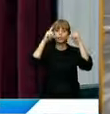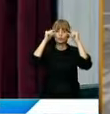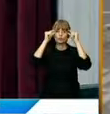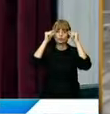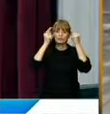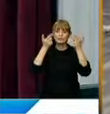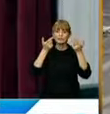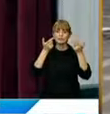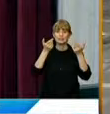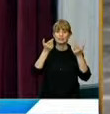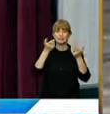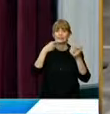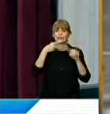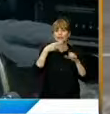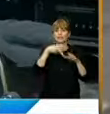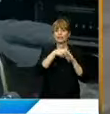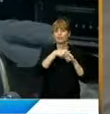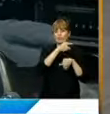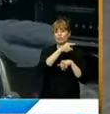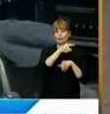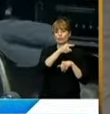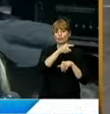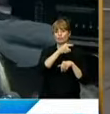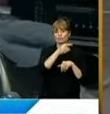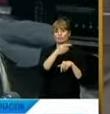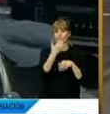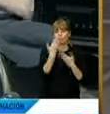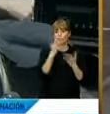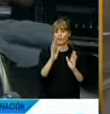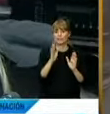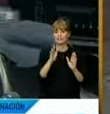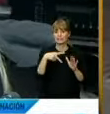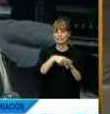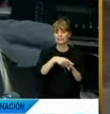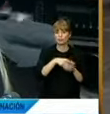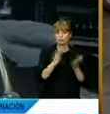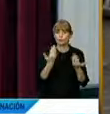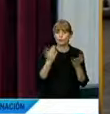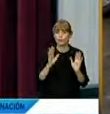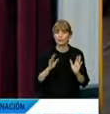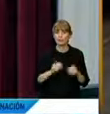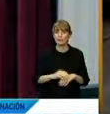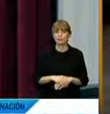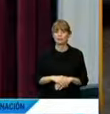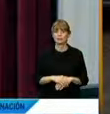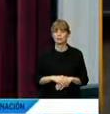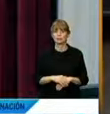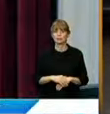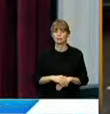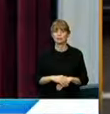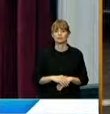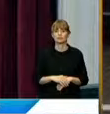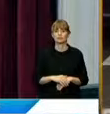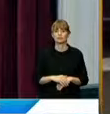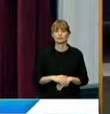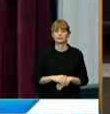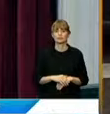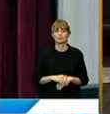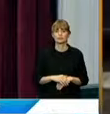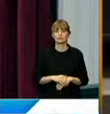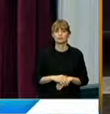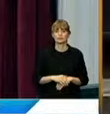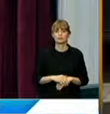Nacho estuvo estuvo Lucas jz que ahora está dentro del palacio ayer estuvo jubilados intransigentes cerca de las 3 de la tarde